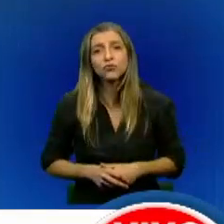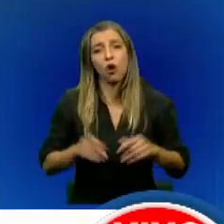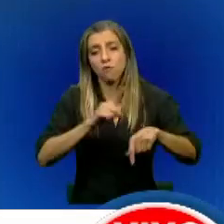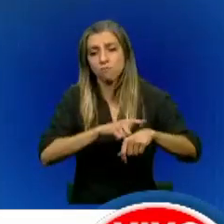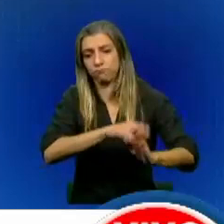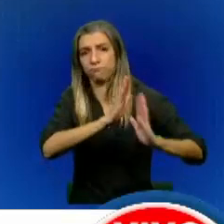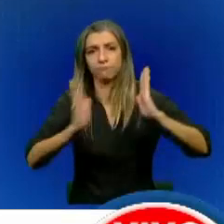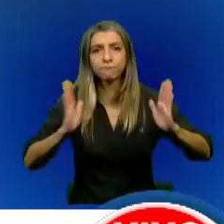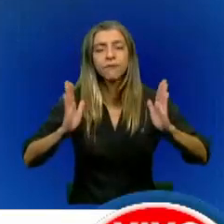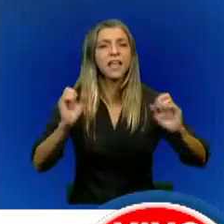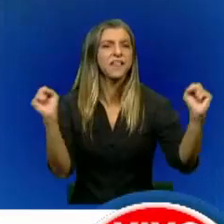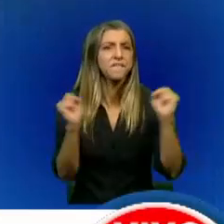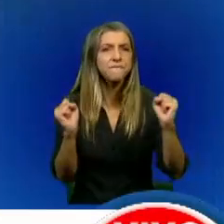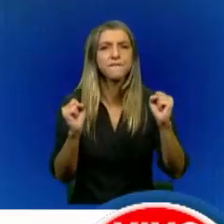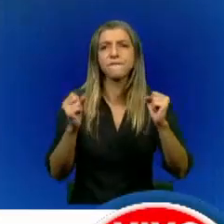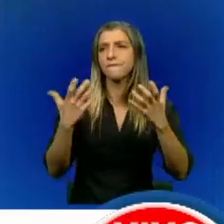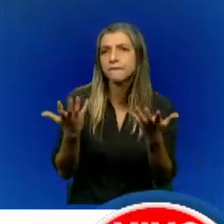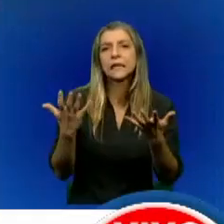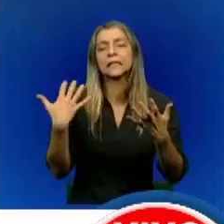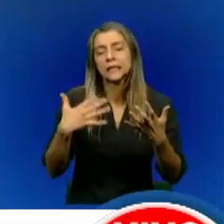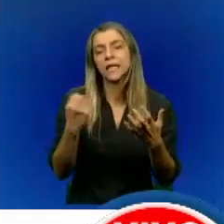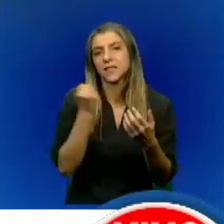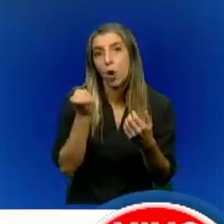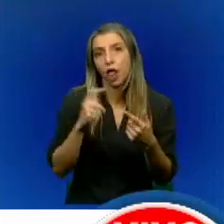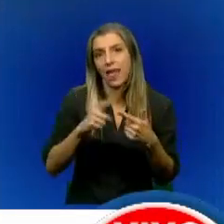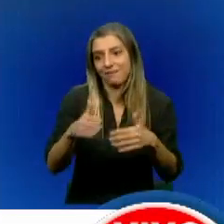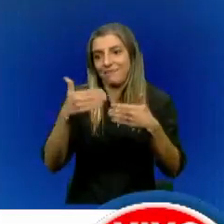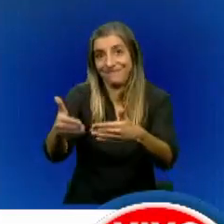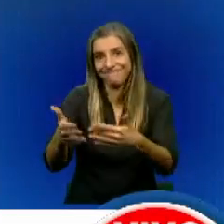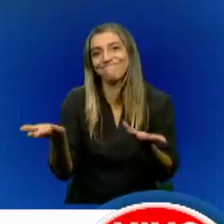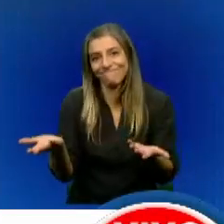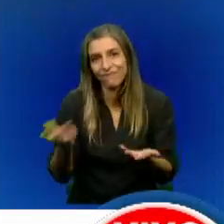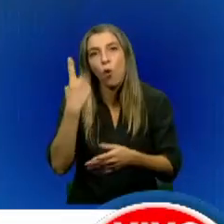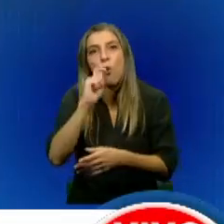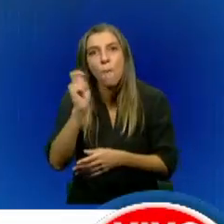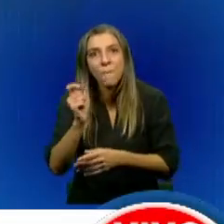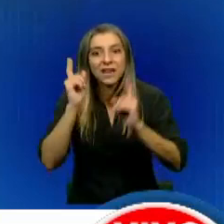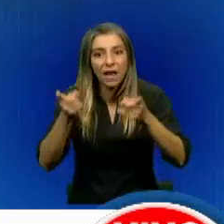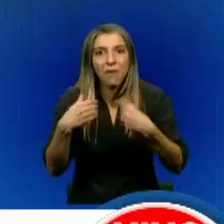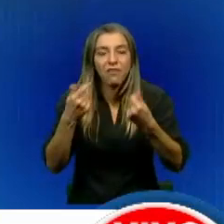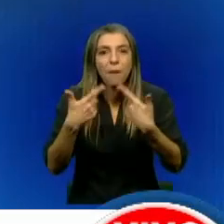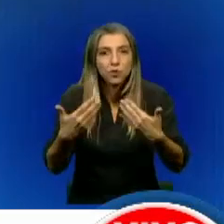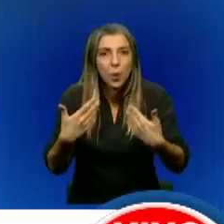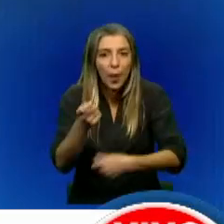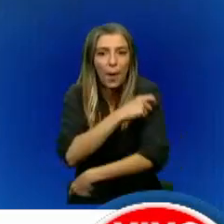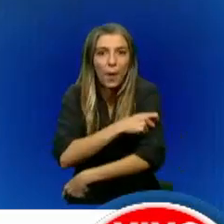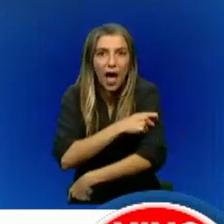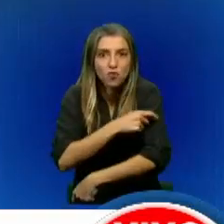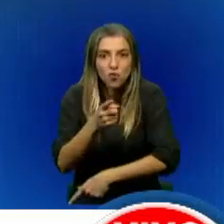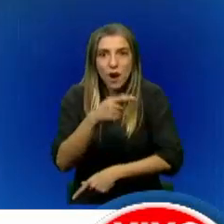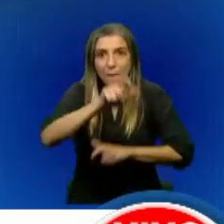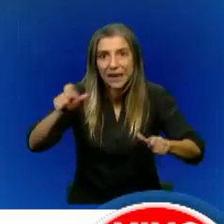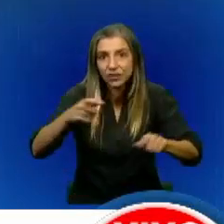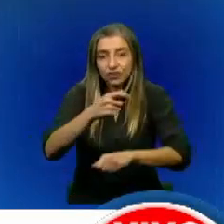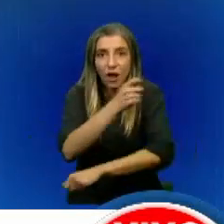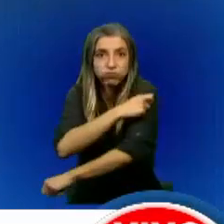invernal de mayor frío, con un mes más vamos a tener posibilidad de vacunar a muchísimos más argentinos.